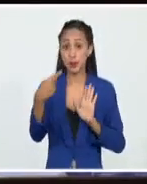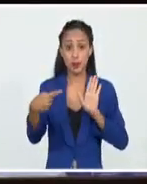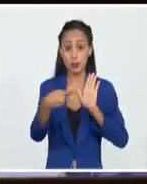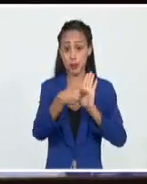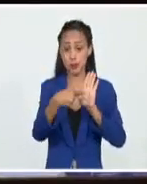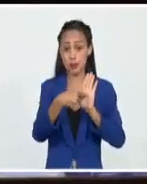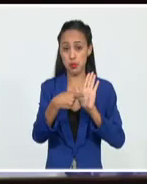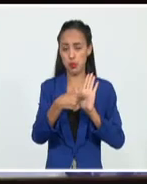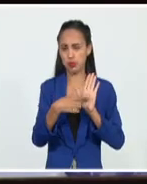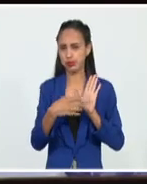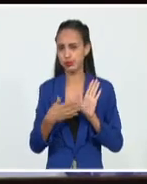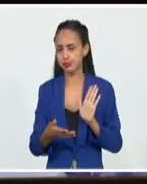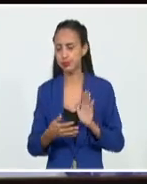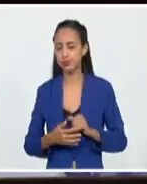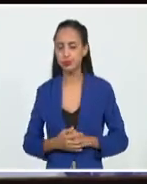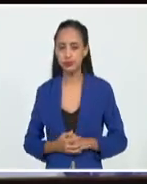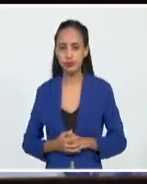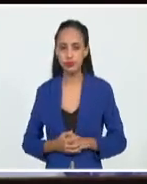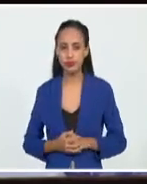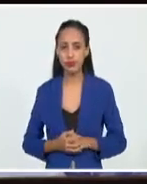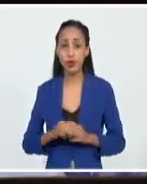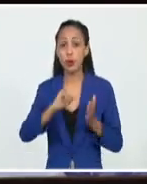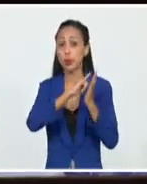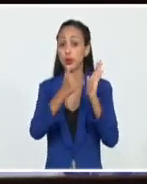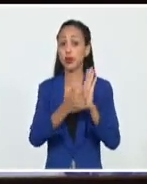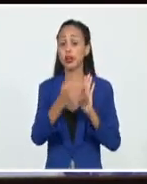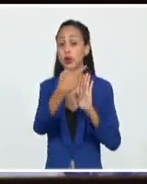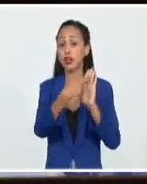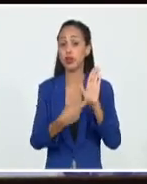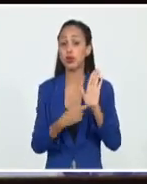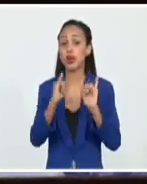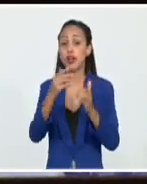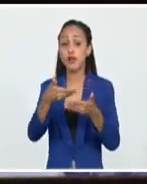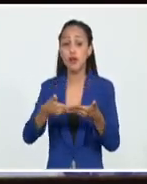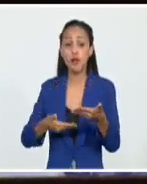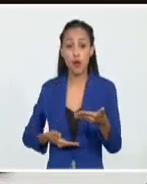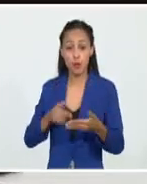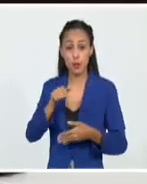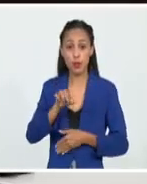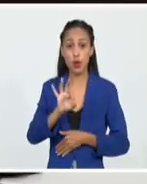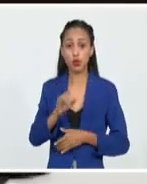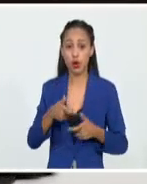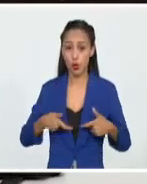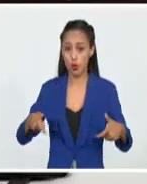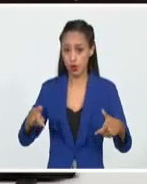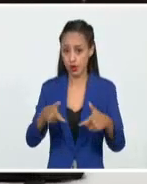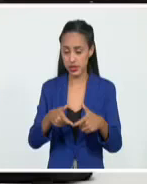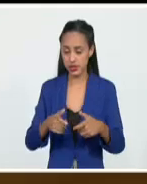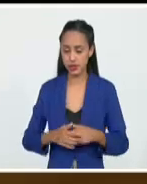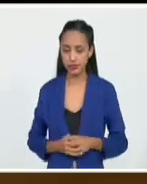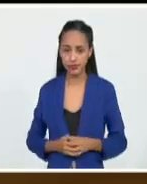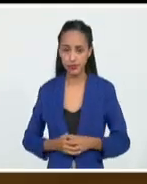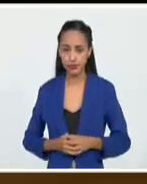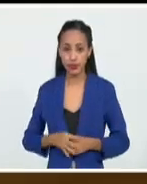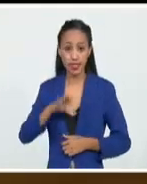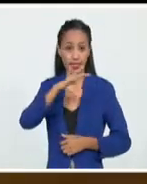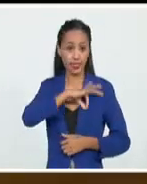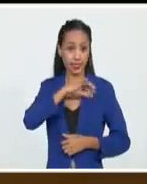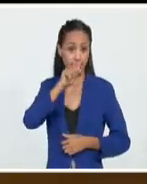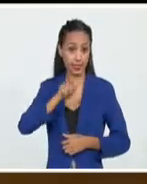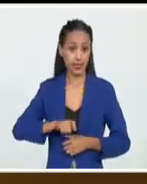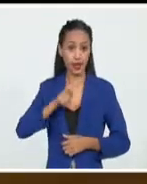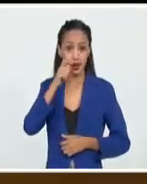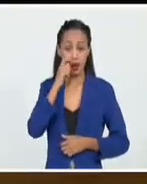agenda la presentación del proyecto de resolución del informe central al octavo Congreso. El delegado José Amado Ricardo